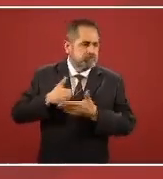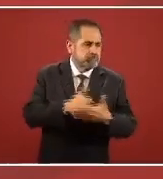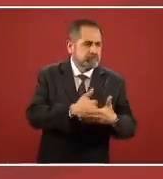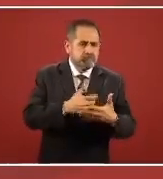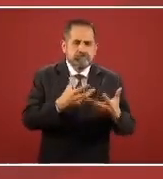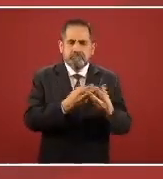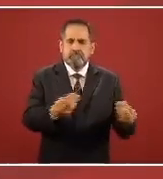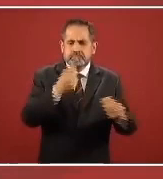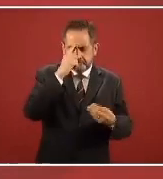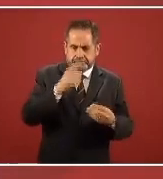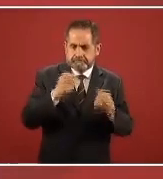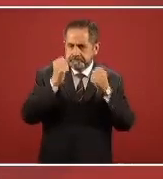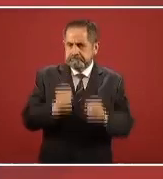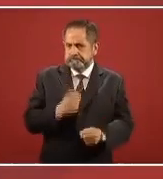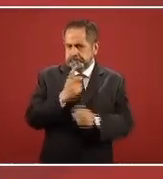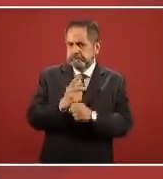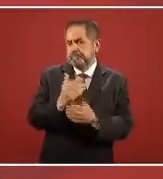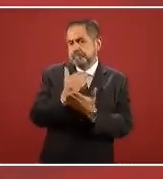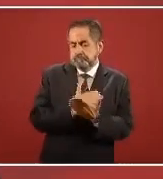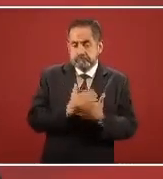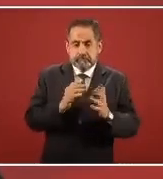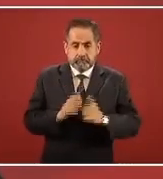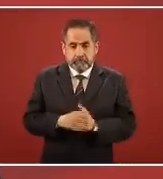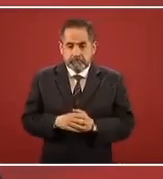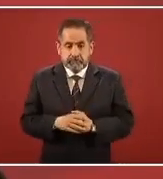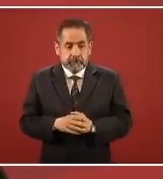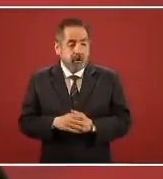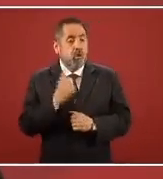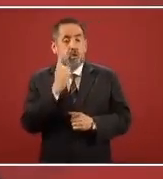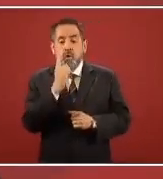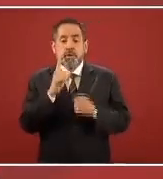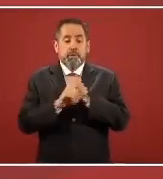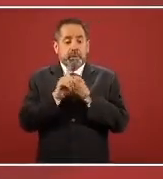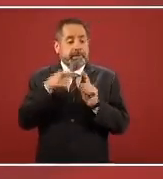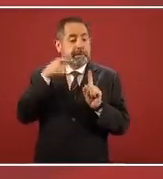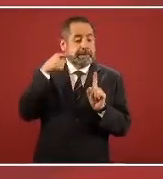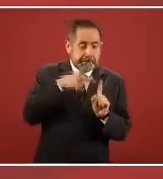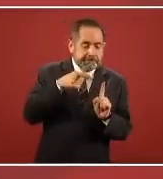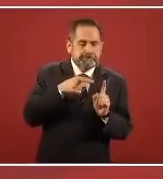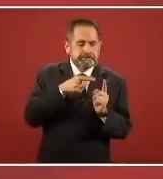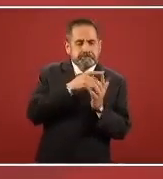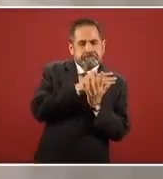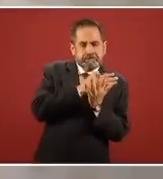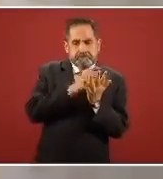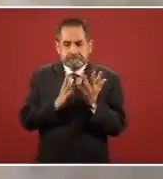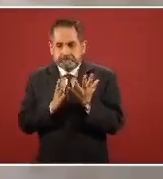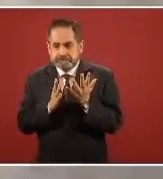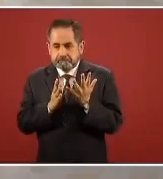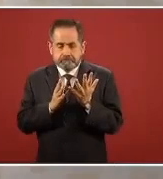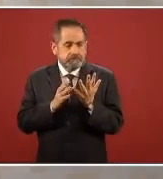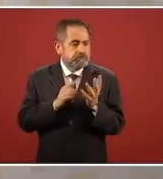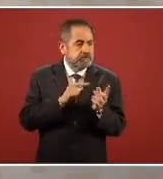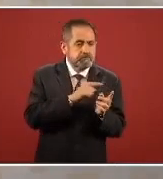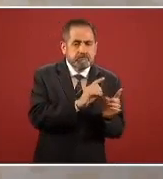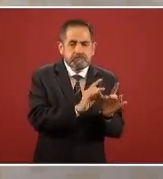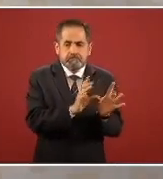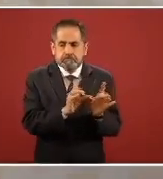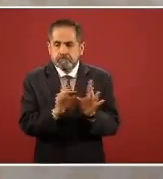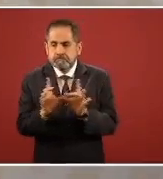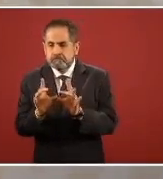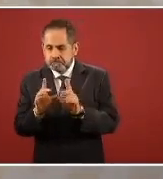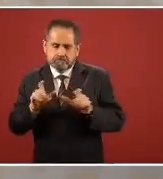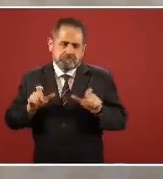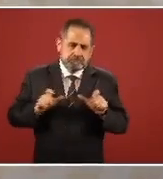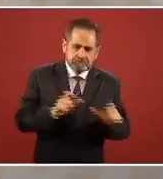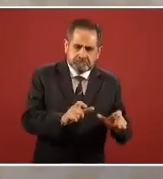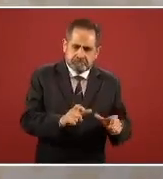de seguridad, no siendo específicos, sino todo parte de ese análisis de la situación que